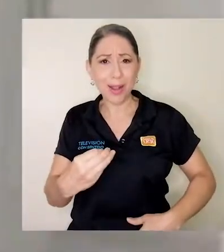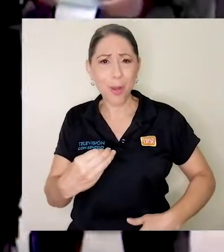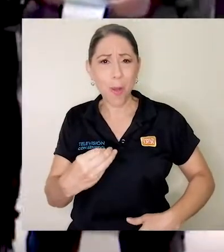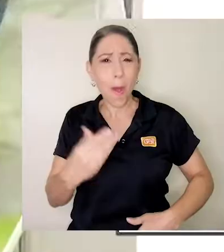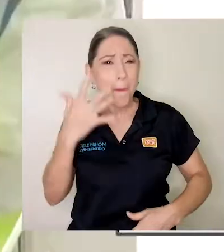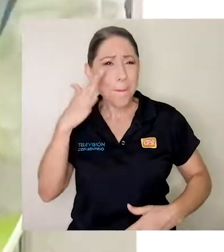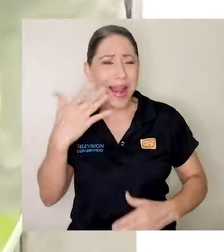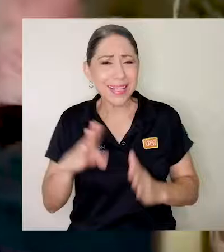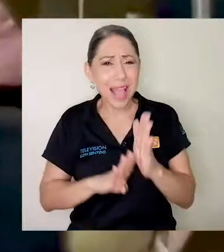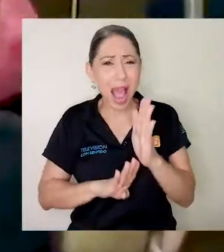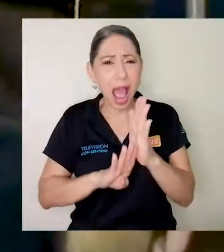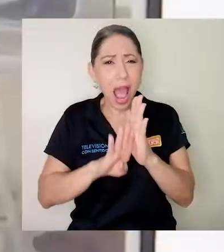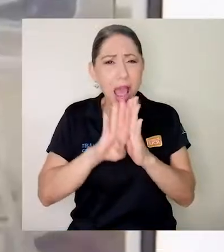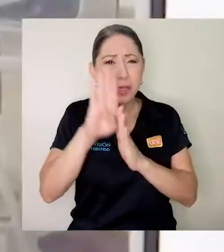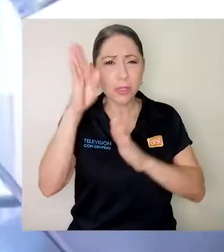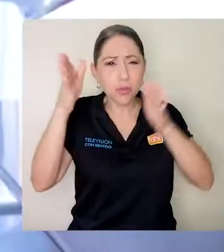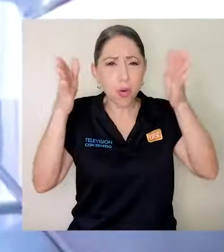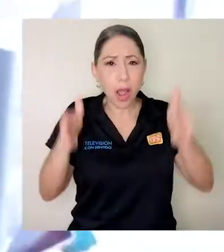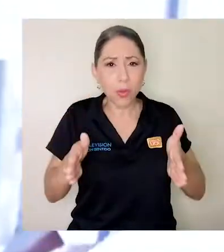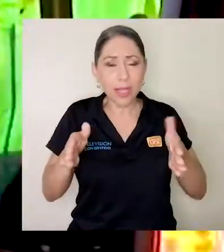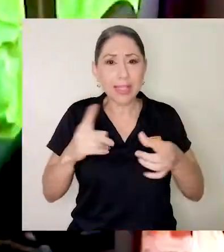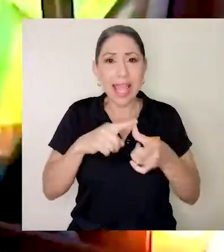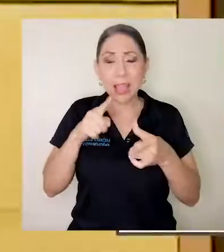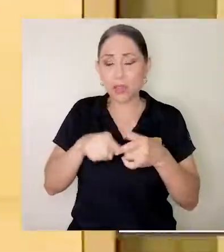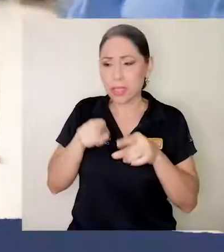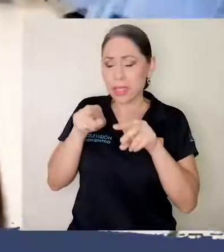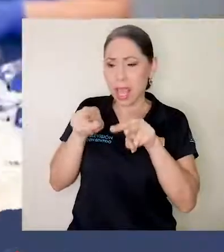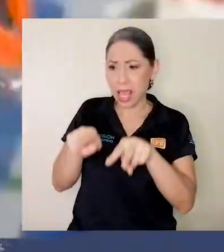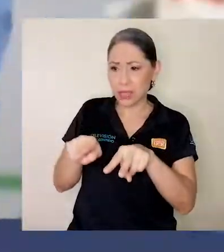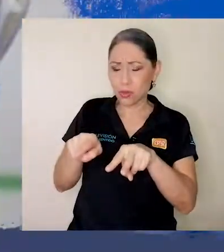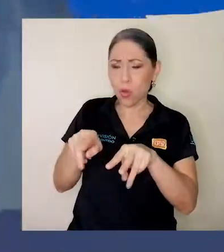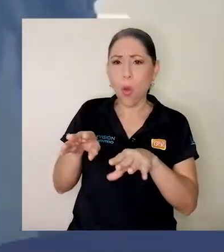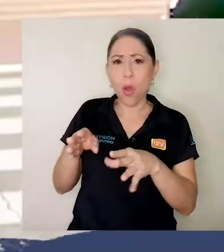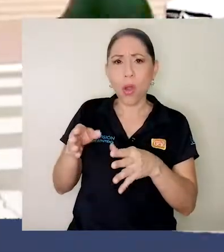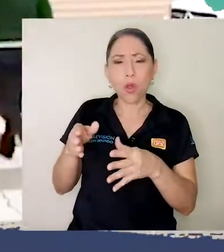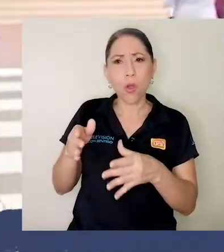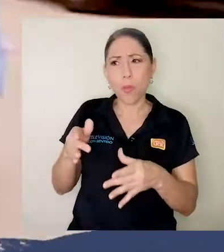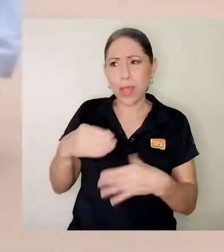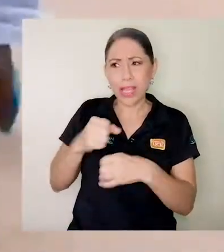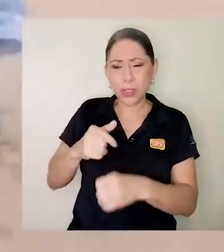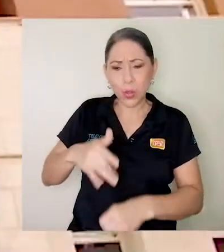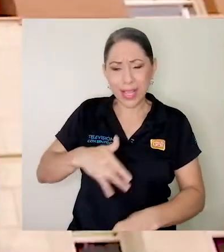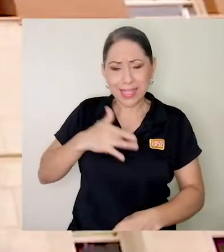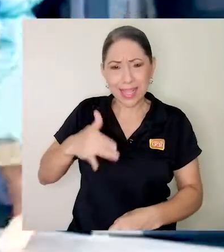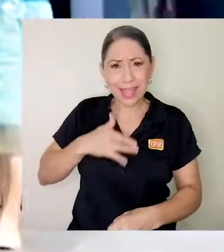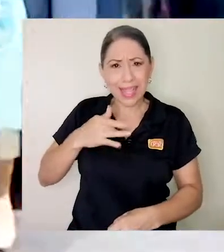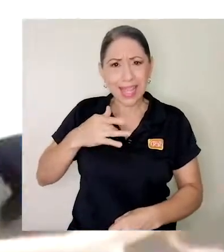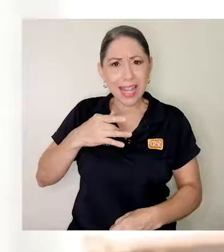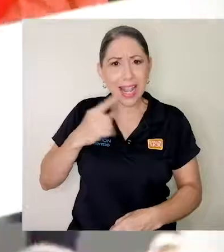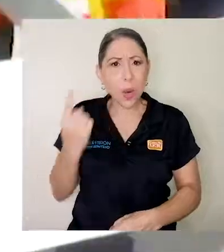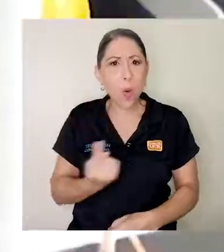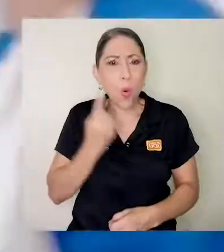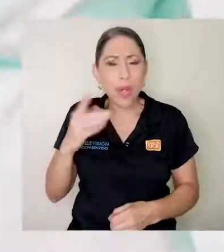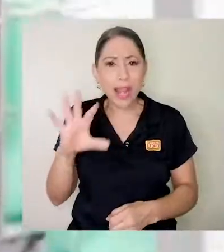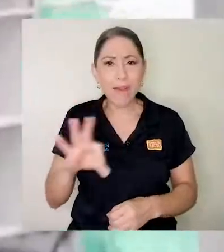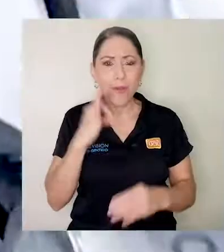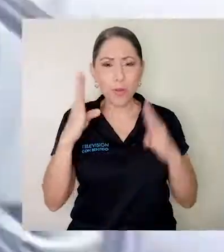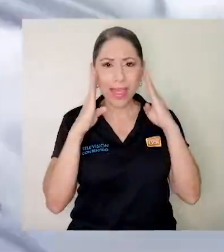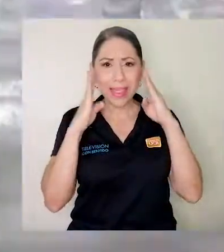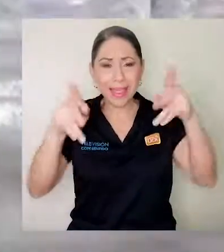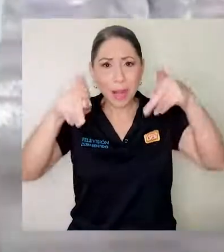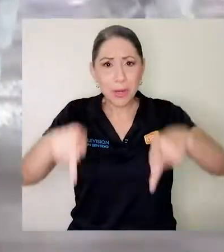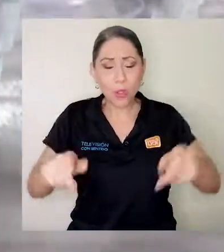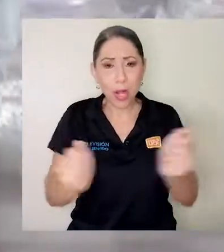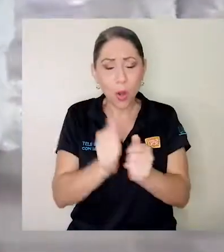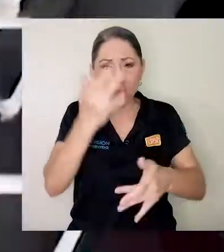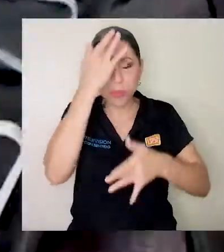astronautas. Y eso generó la sensación de que la única forma correcta de atender a un paciente COVID era con un kimono